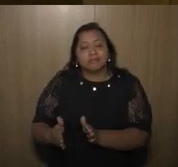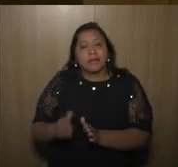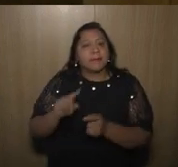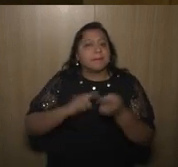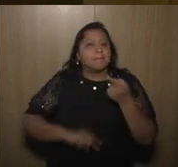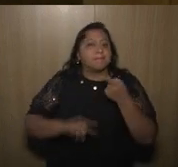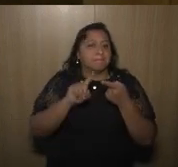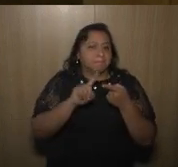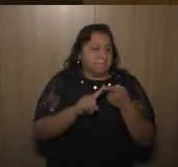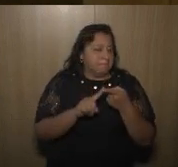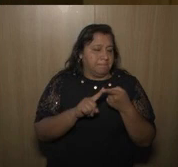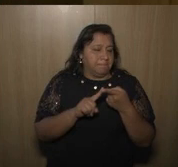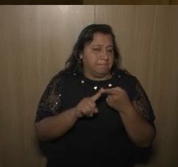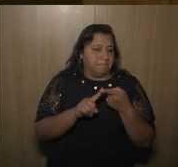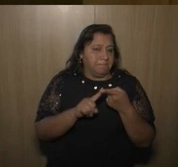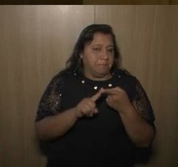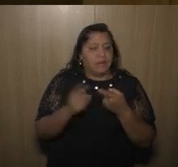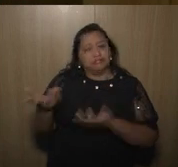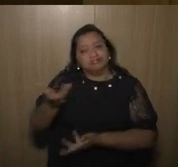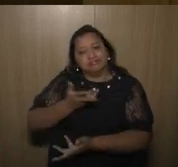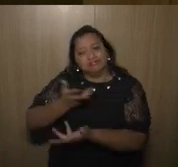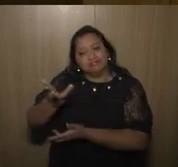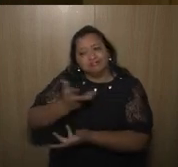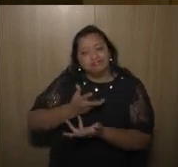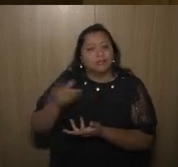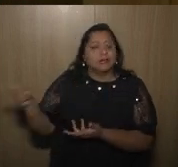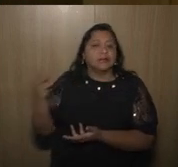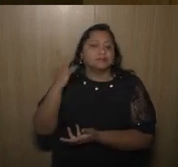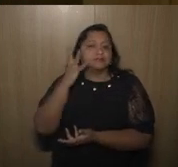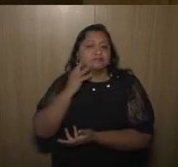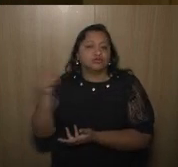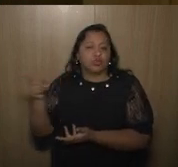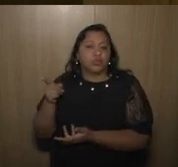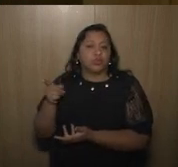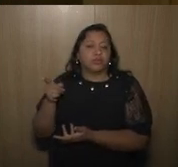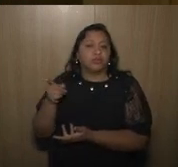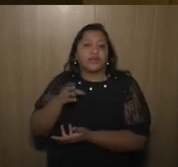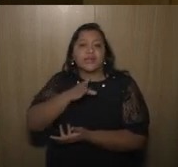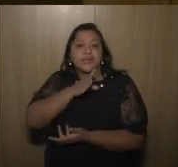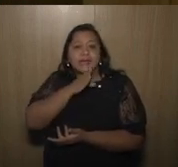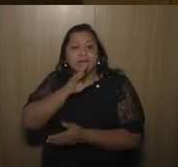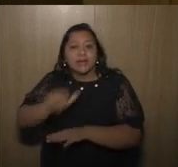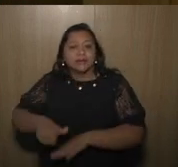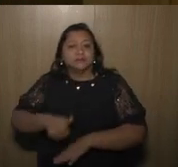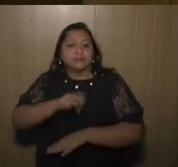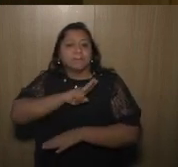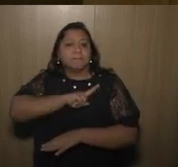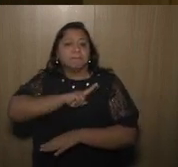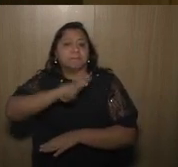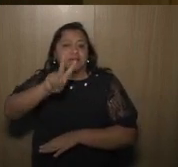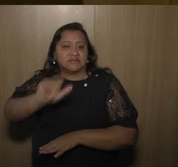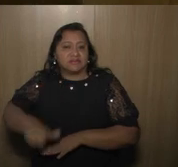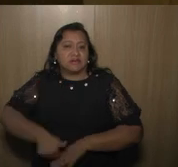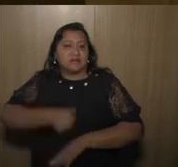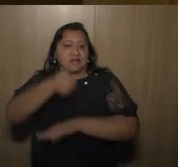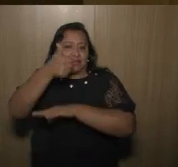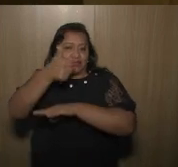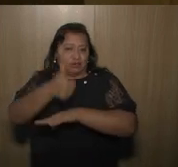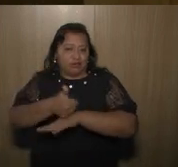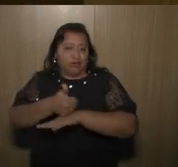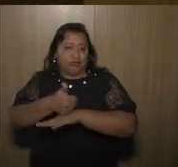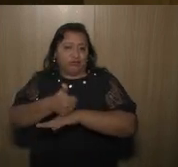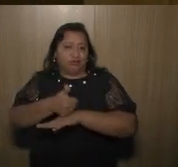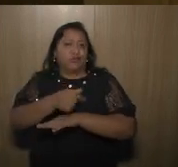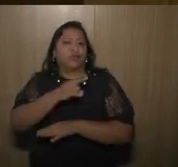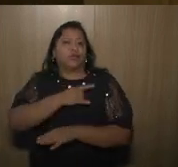primer compartir, a la primera expectativa, en nombre del vicerrector académico del Politécnico Gran Colombiano,